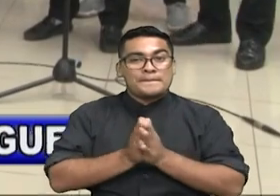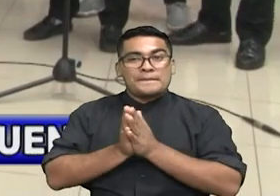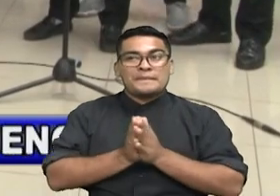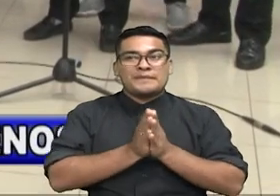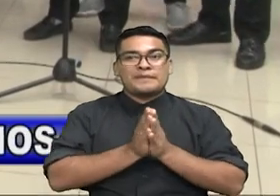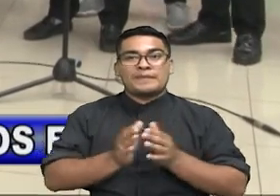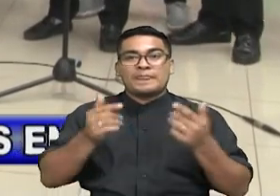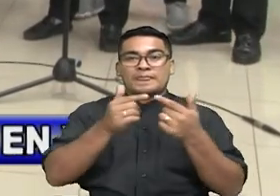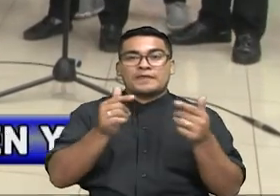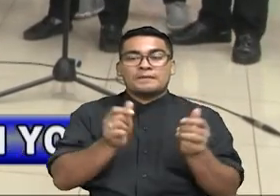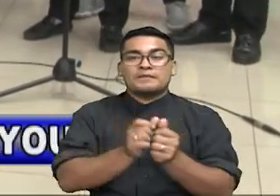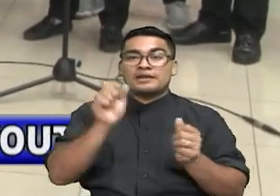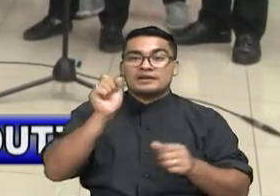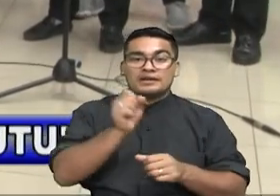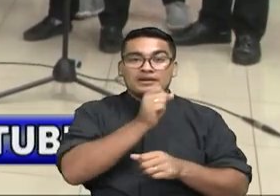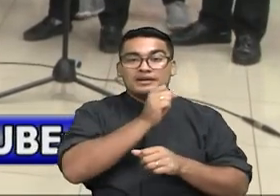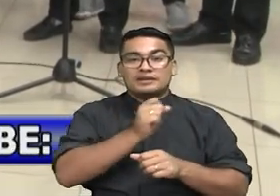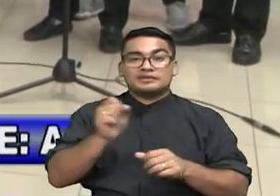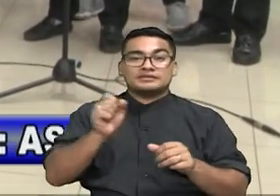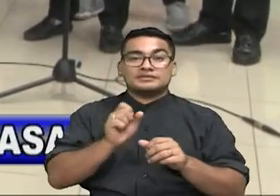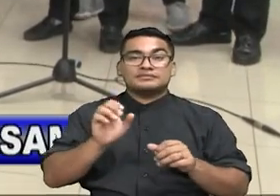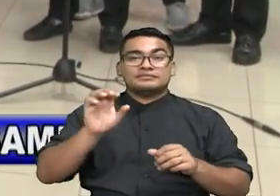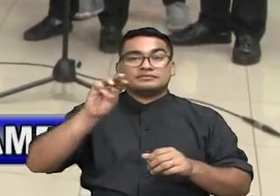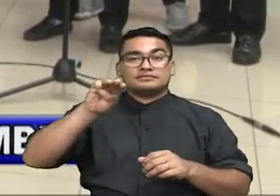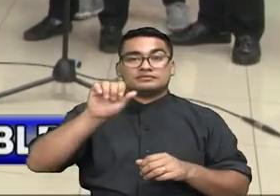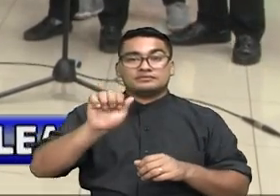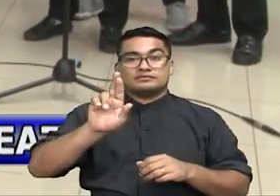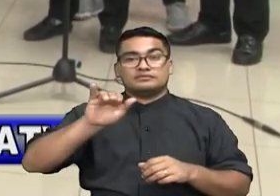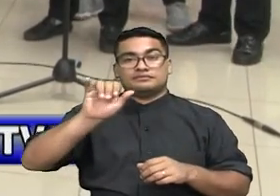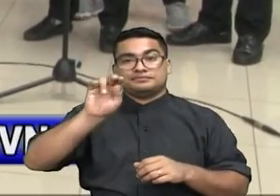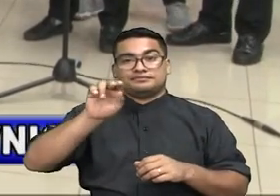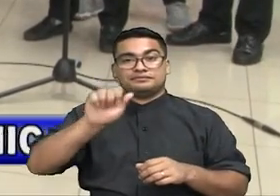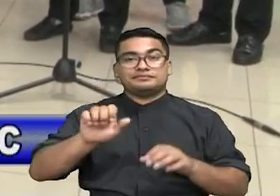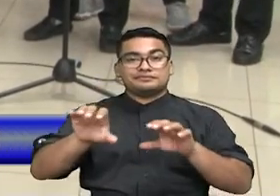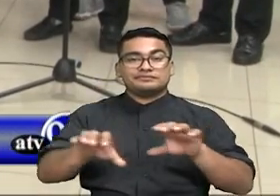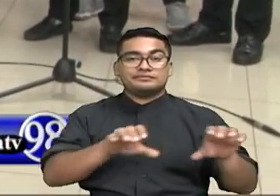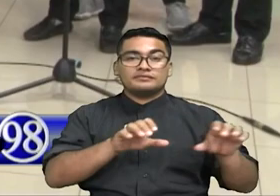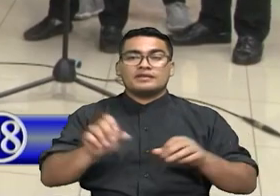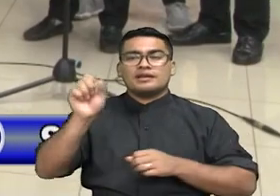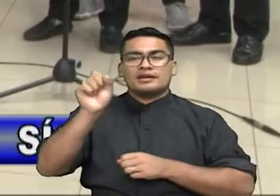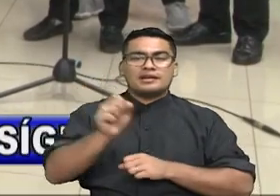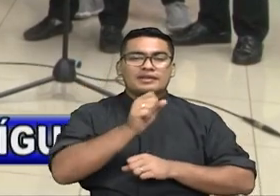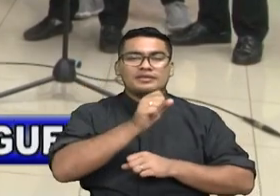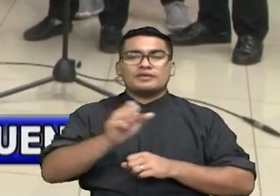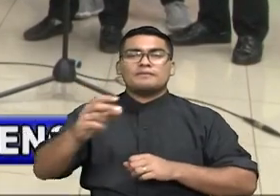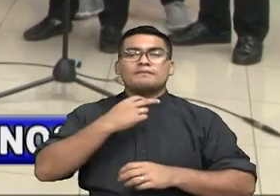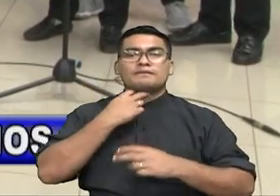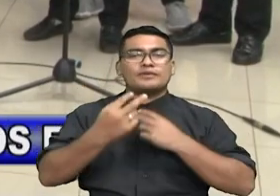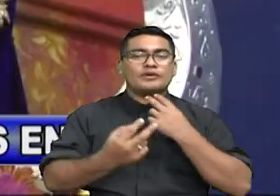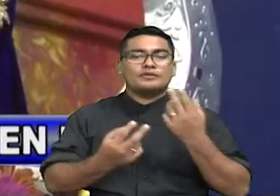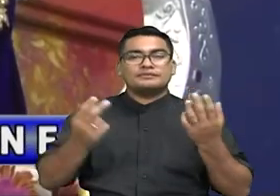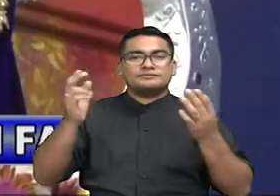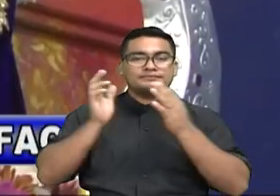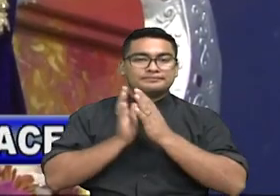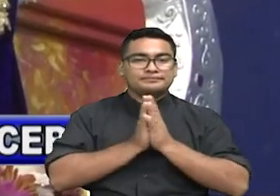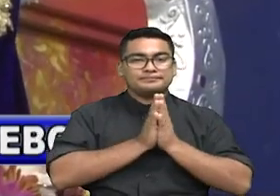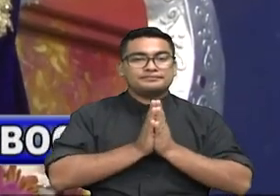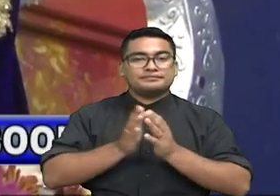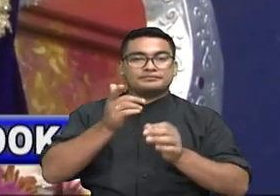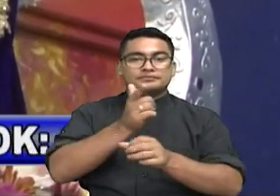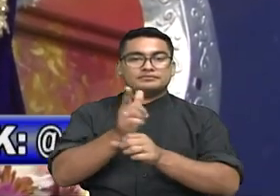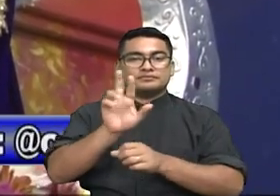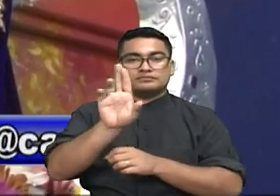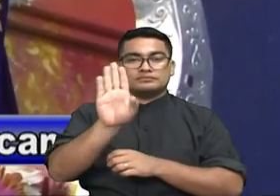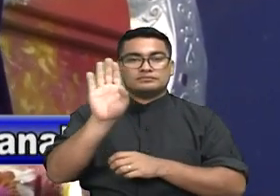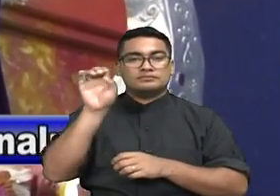coro municipal Marina Cárdenas dio acompañamiento a esta actividad entonando sus voces con cantos a la Virgen. Con cámara de